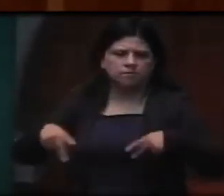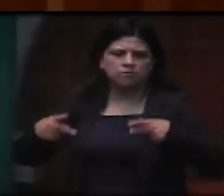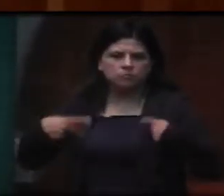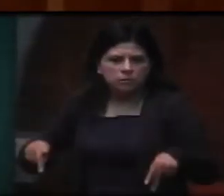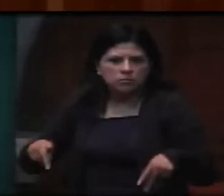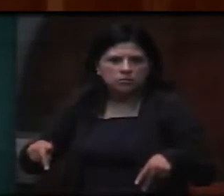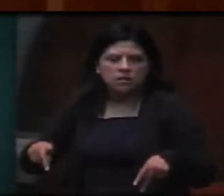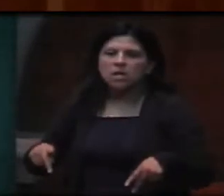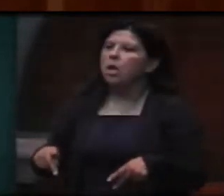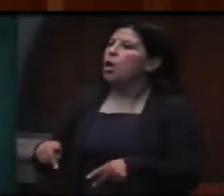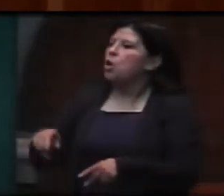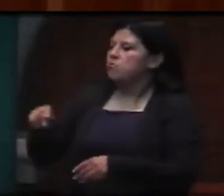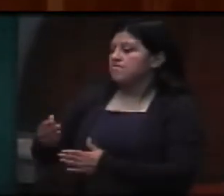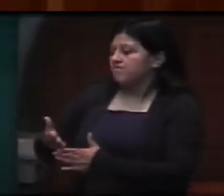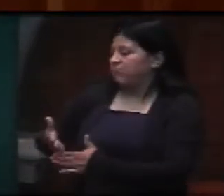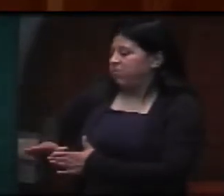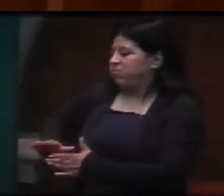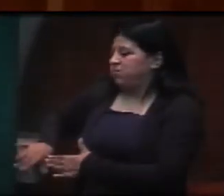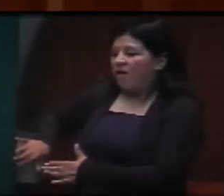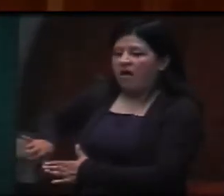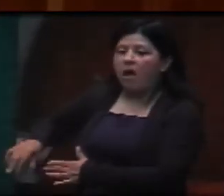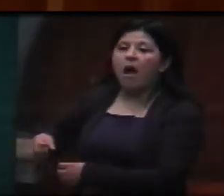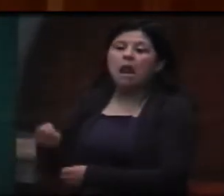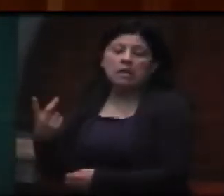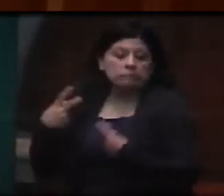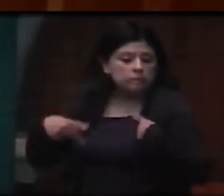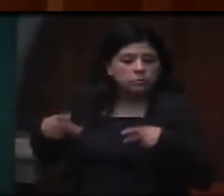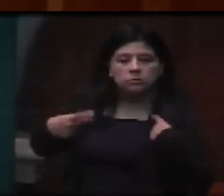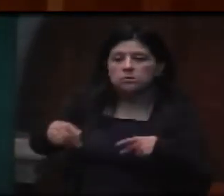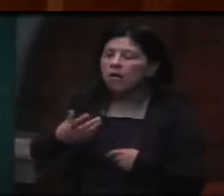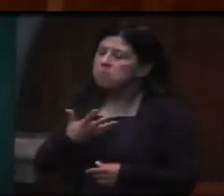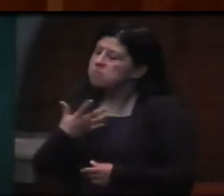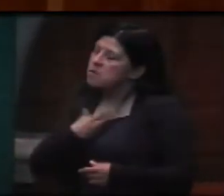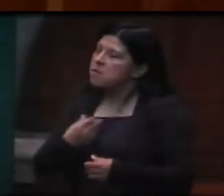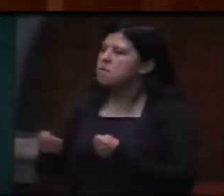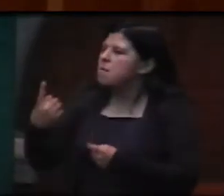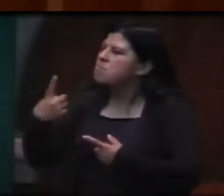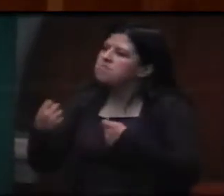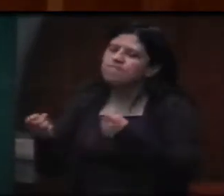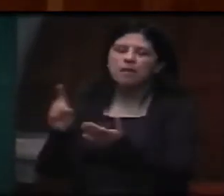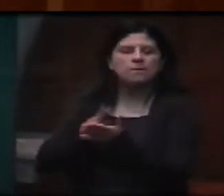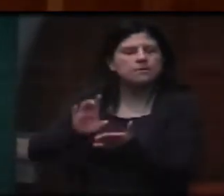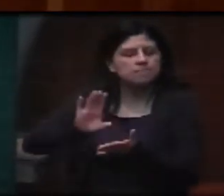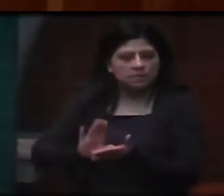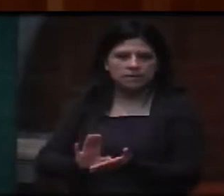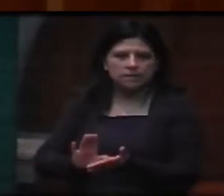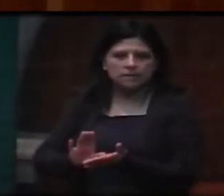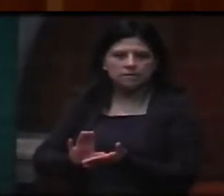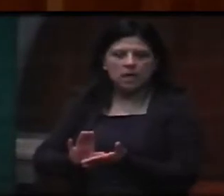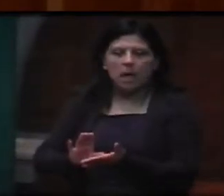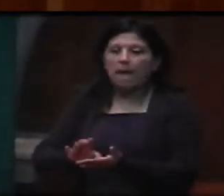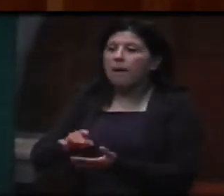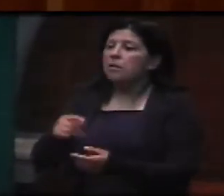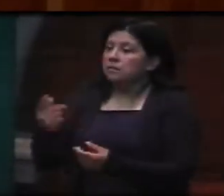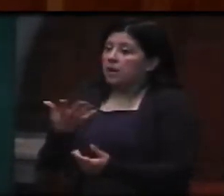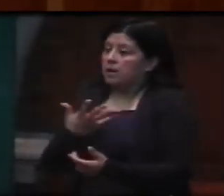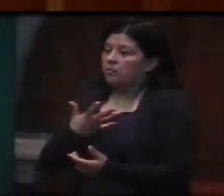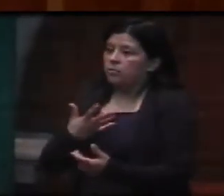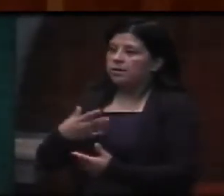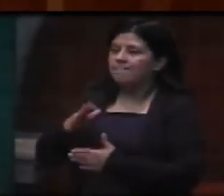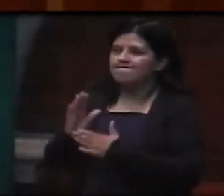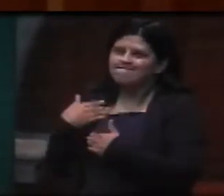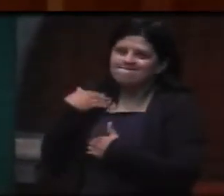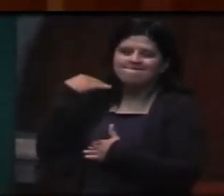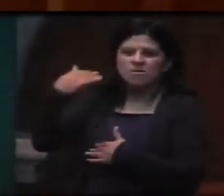a quienes cuentan con alguna discapacidad, y marquemos la diferencia como una legislatura incluyente y así dejemos